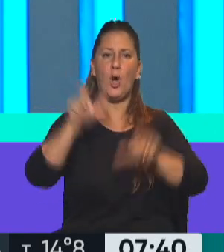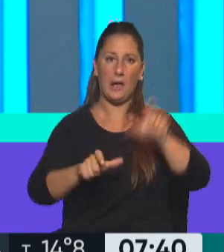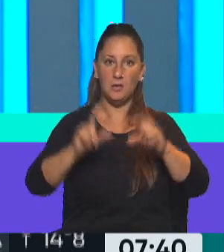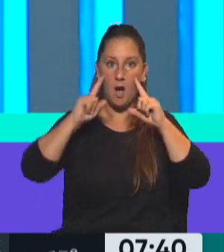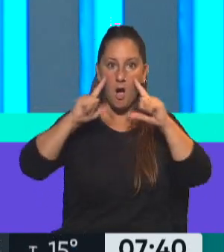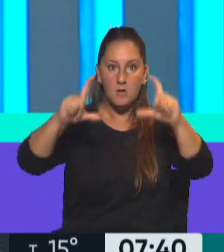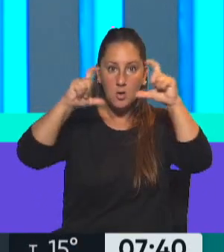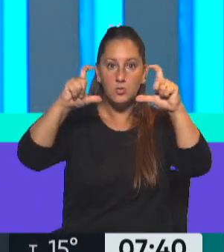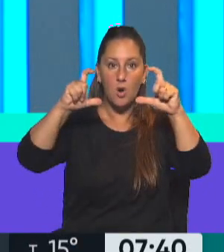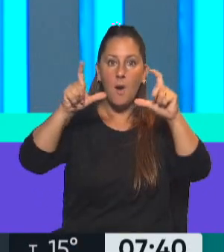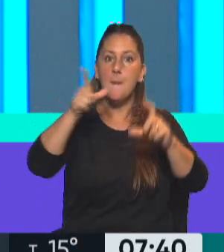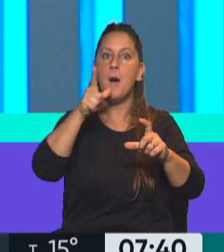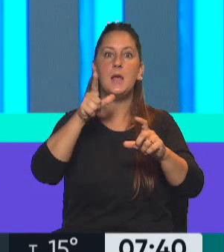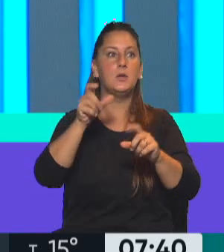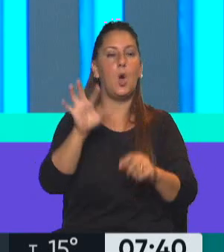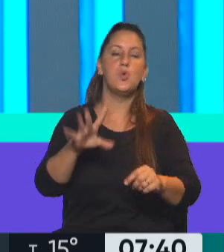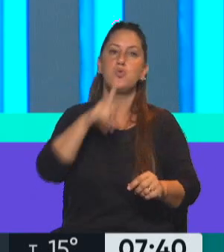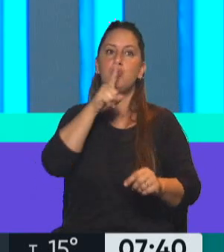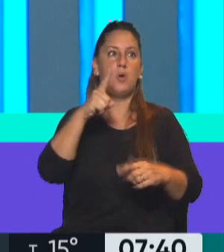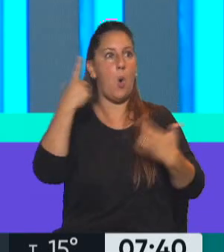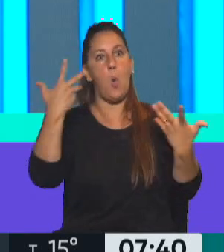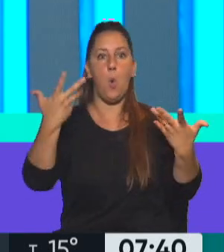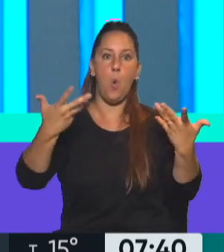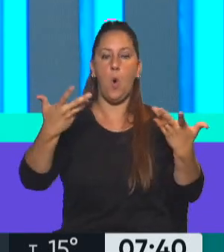esto, como si fuese la agresión no